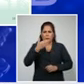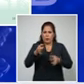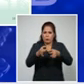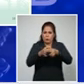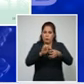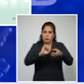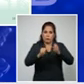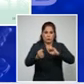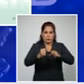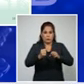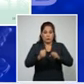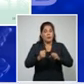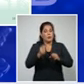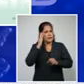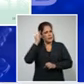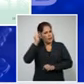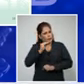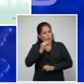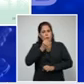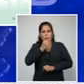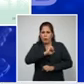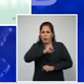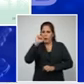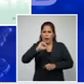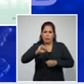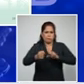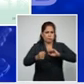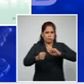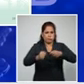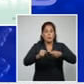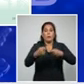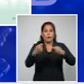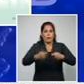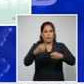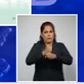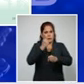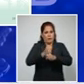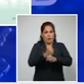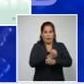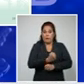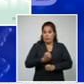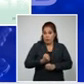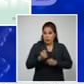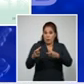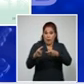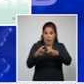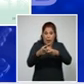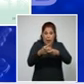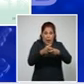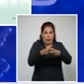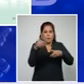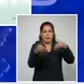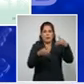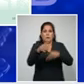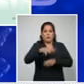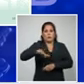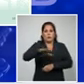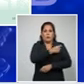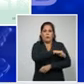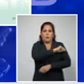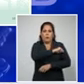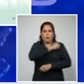no tengo duda que lo van a lograr, pero de todas formas tienen que trabajar y lograr una participación activa de